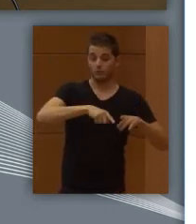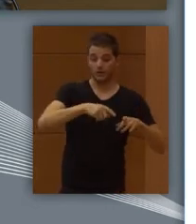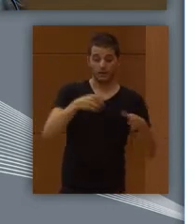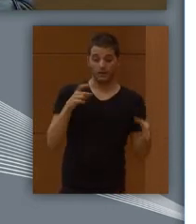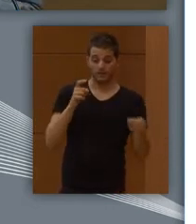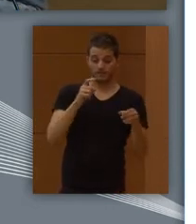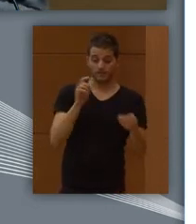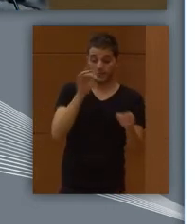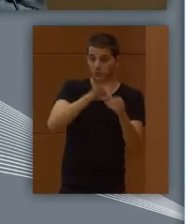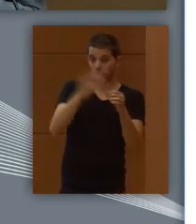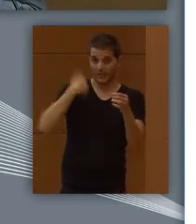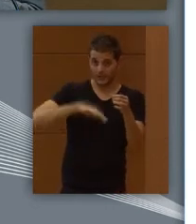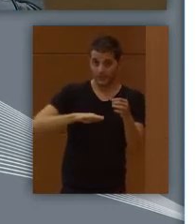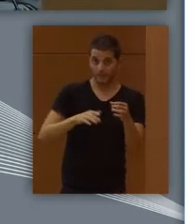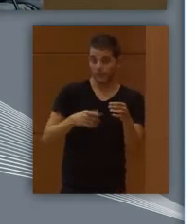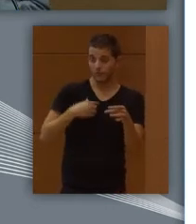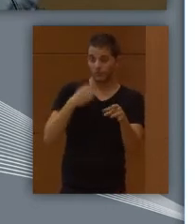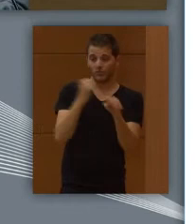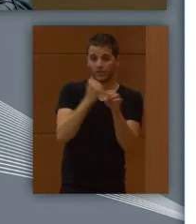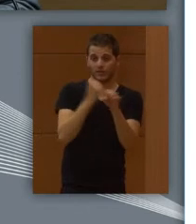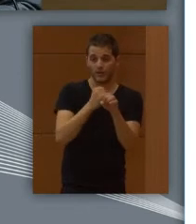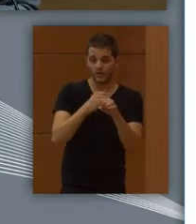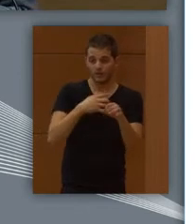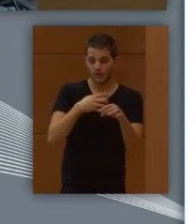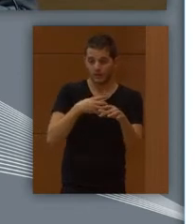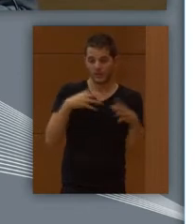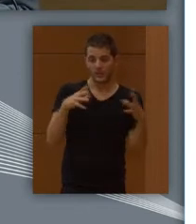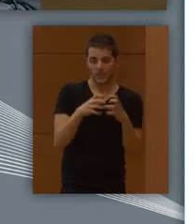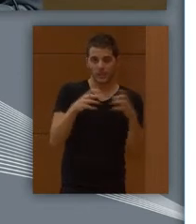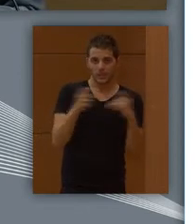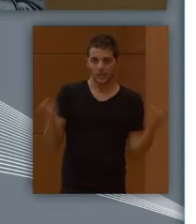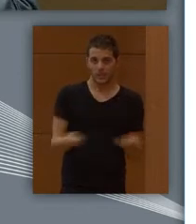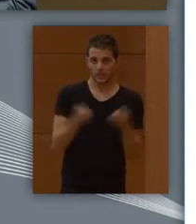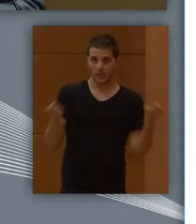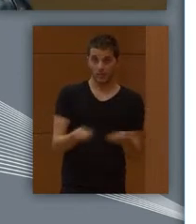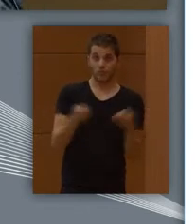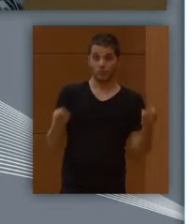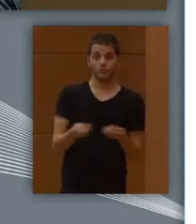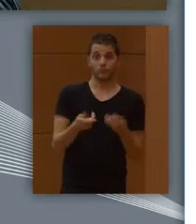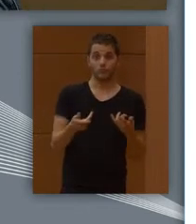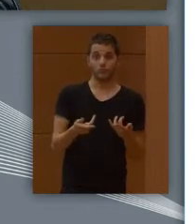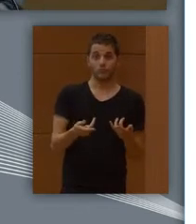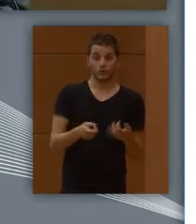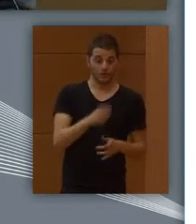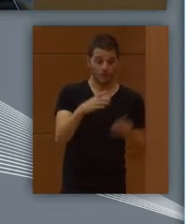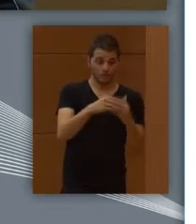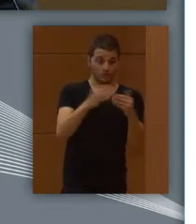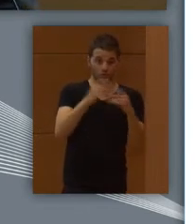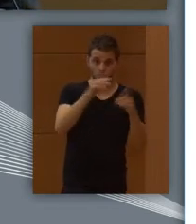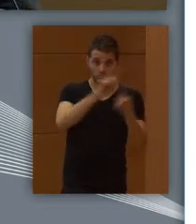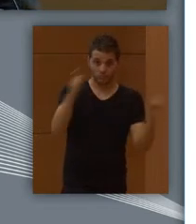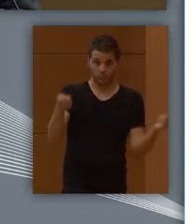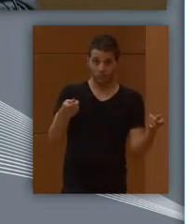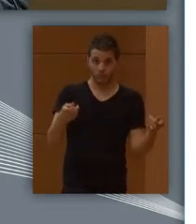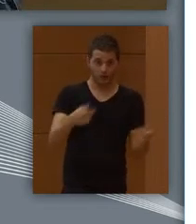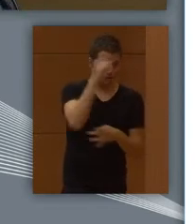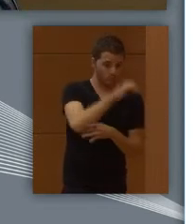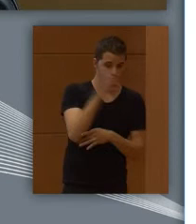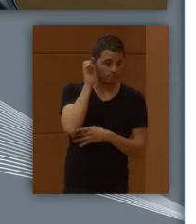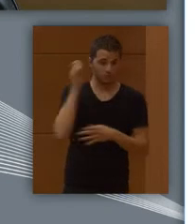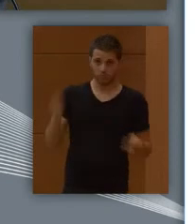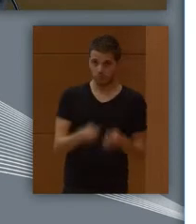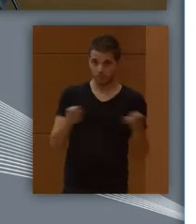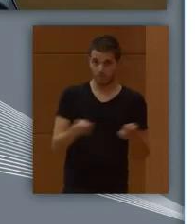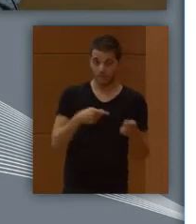aplicando, un trabajo de estímulo y de motivación a los usuarios y a las usuarias,